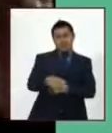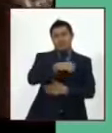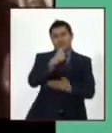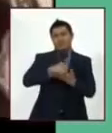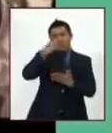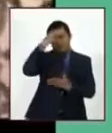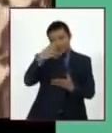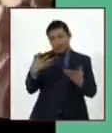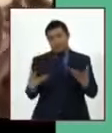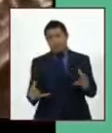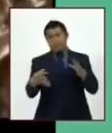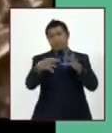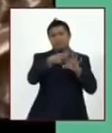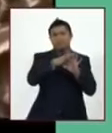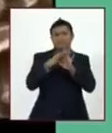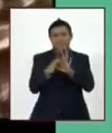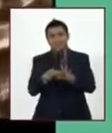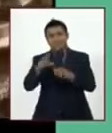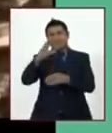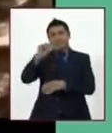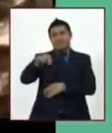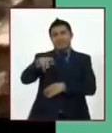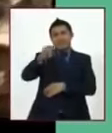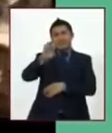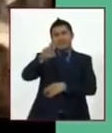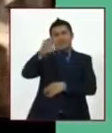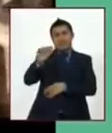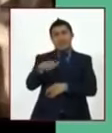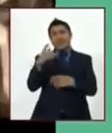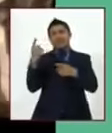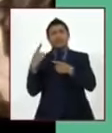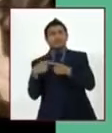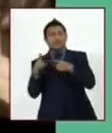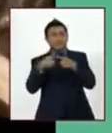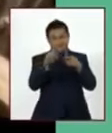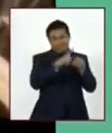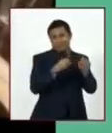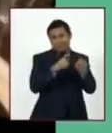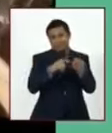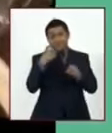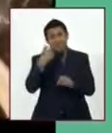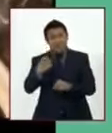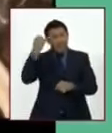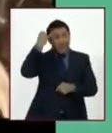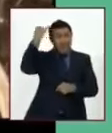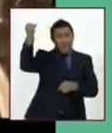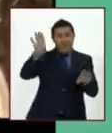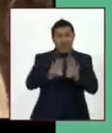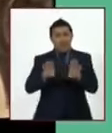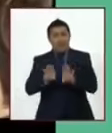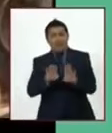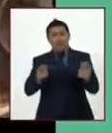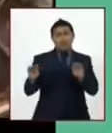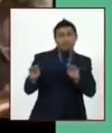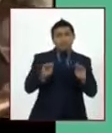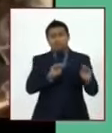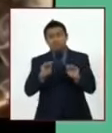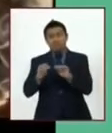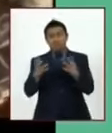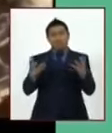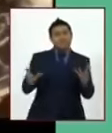con la cantera y con la chiluca. Y esta idea de movilidad, de ingravidez,